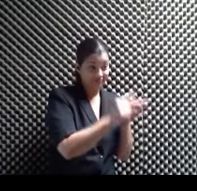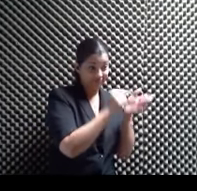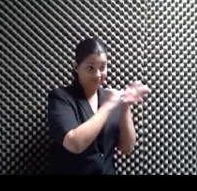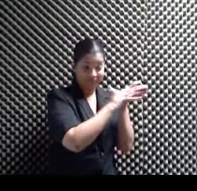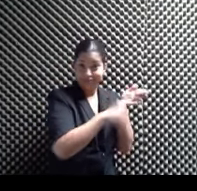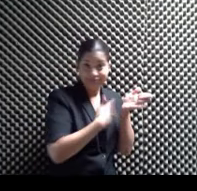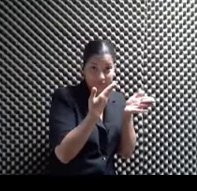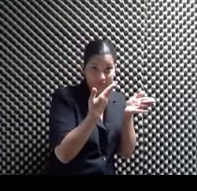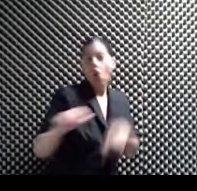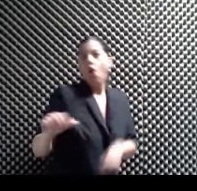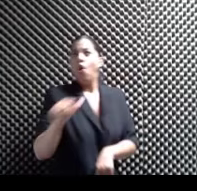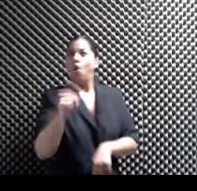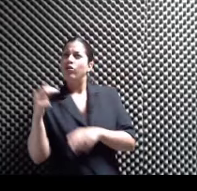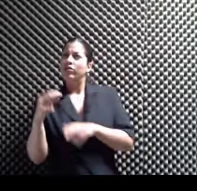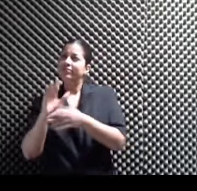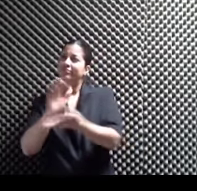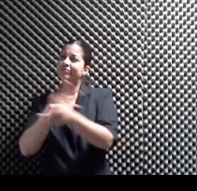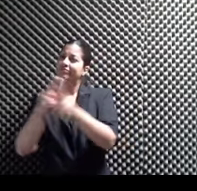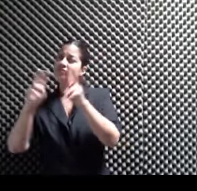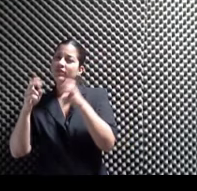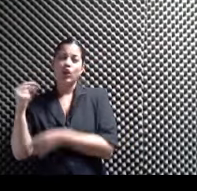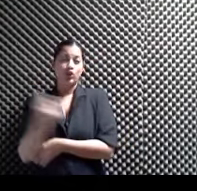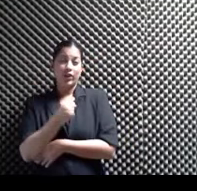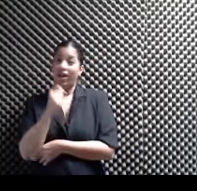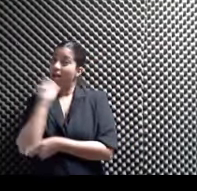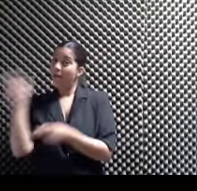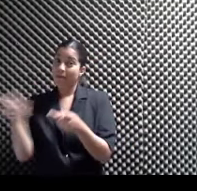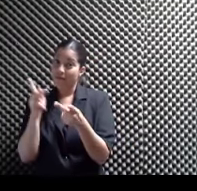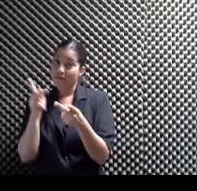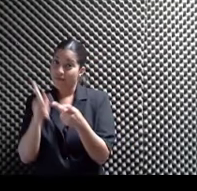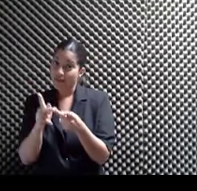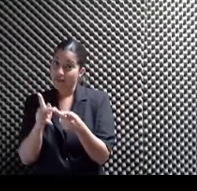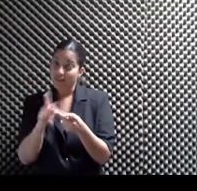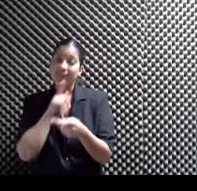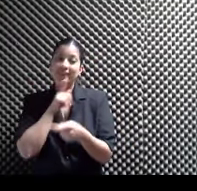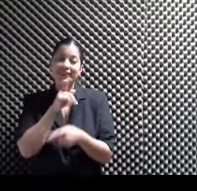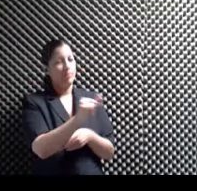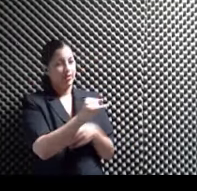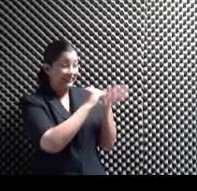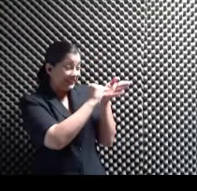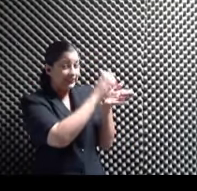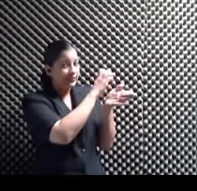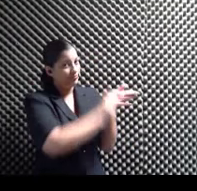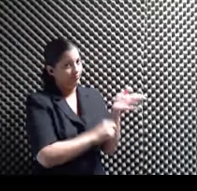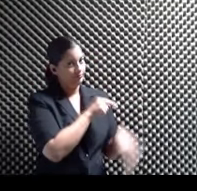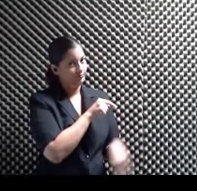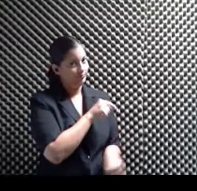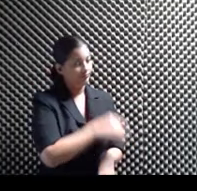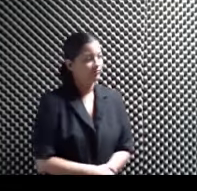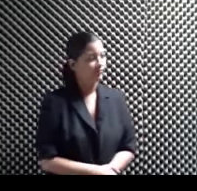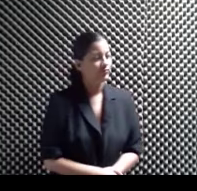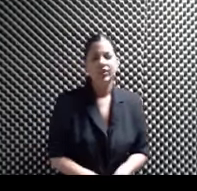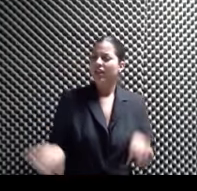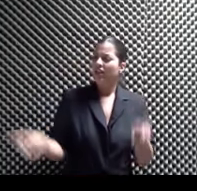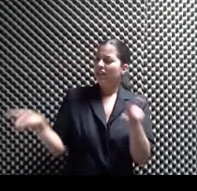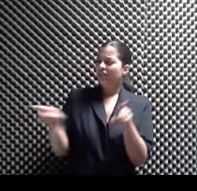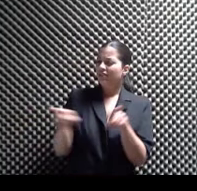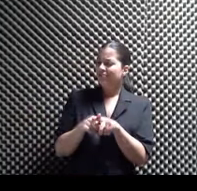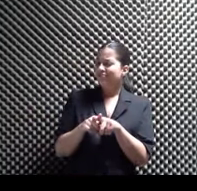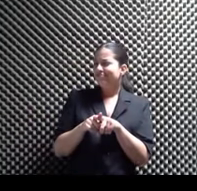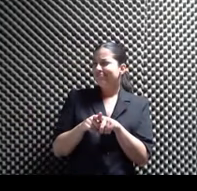Soledad imperfecta Ese tema Está todo tocado Con el bajo sin trastes Y aparte De que sea un poco Más